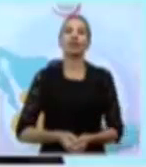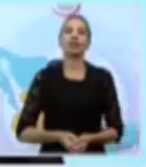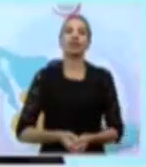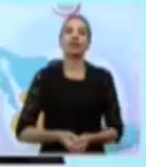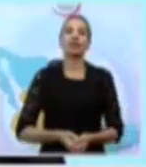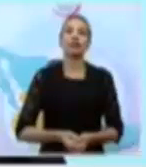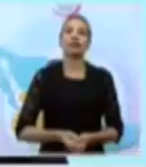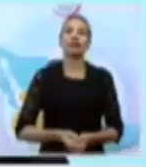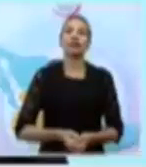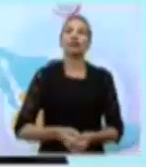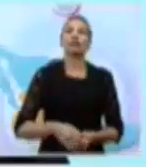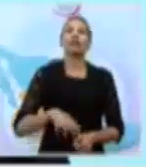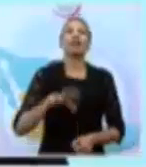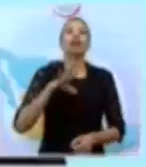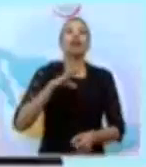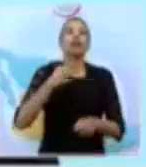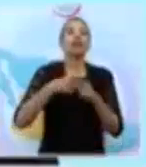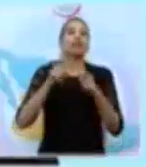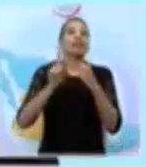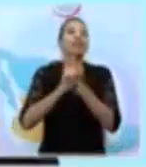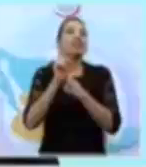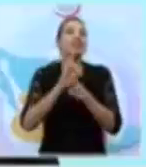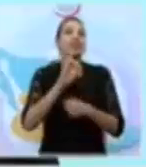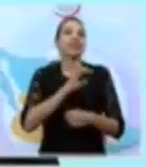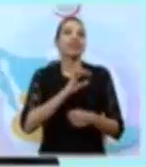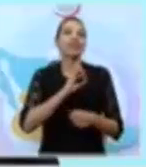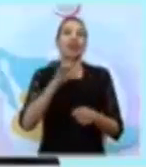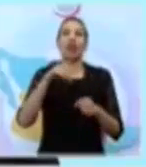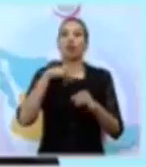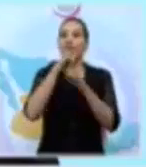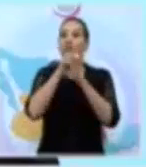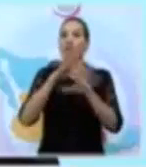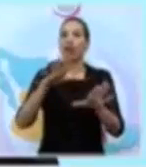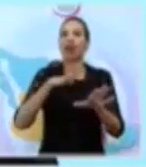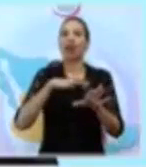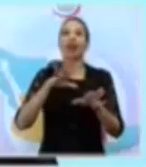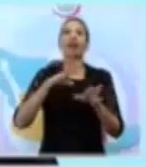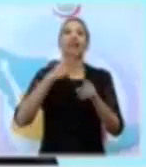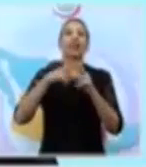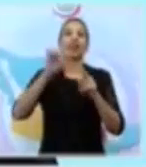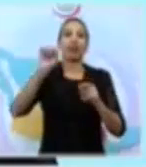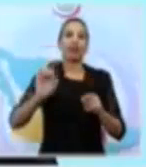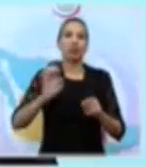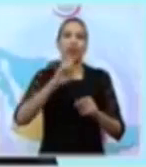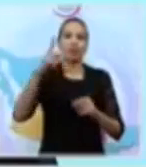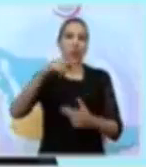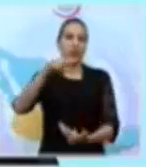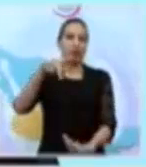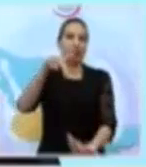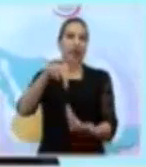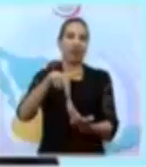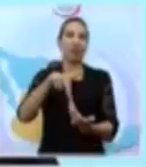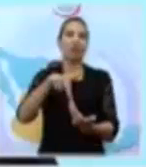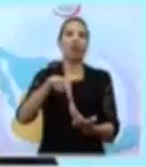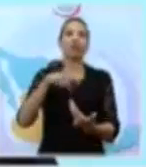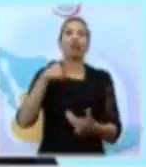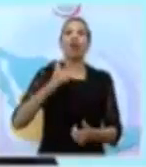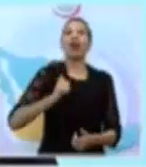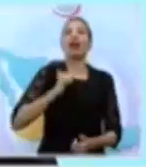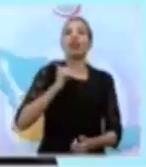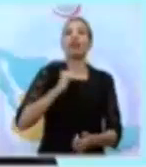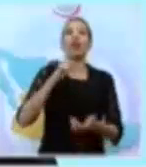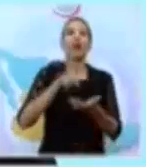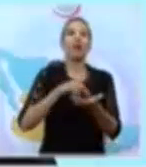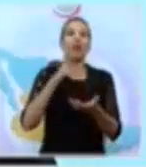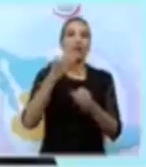Pero más allá de detallar este ejemplo que mencioné del informe sur-sureste, y aprovechando nuevamente